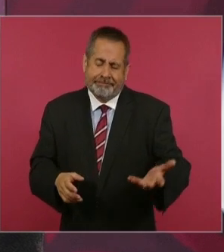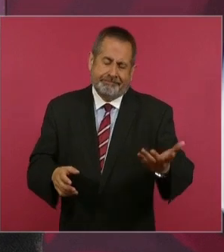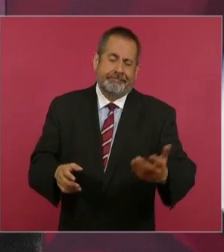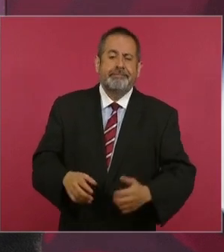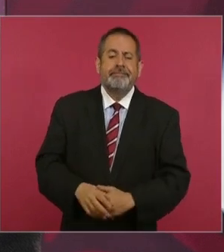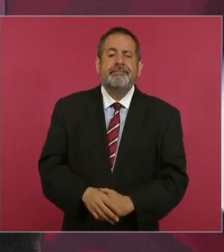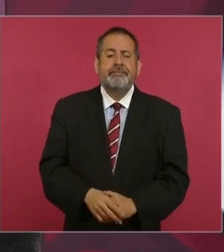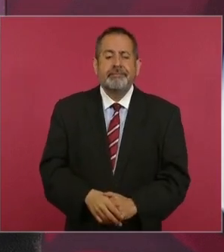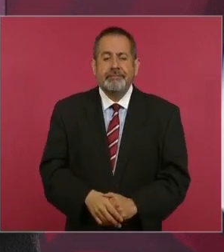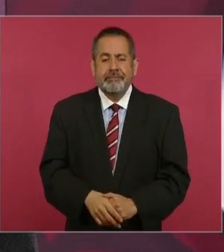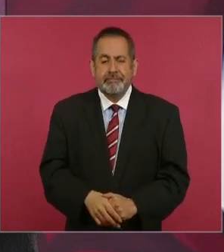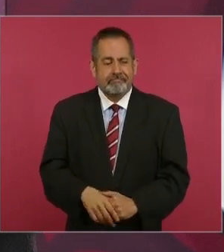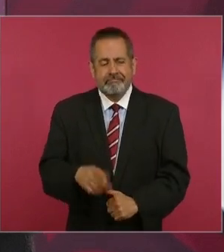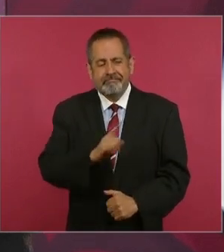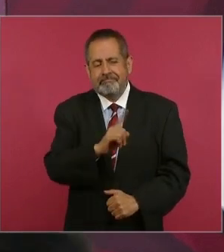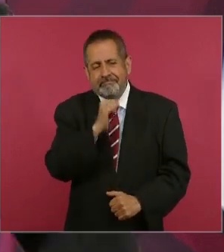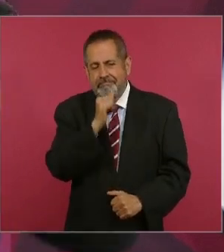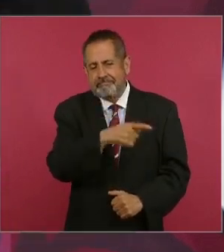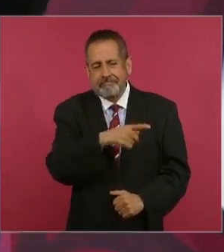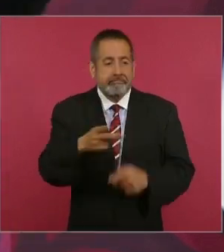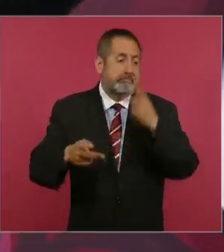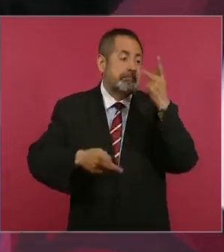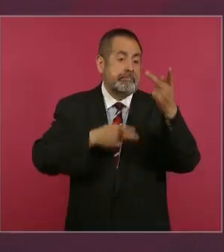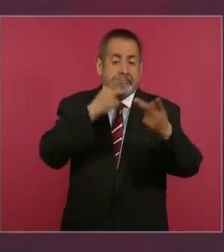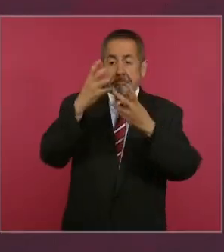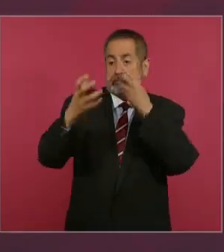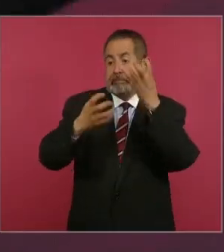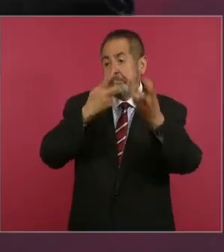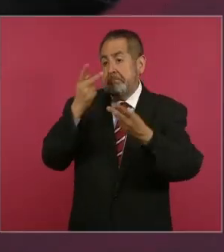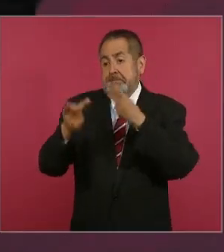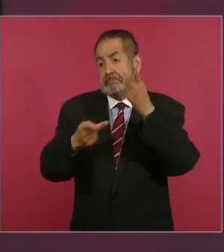pruebas pero no pura